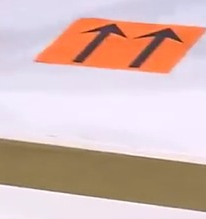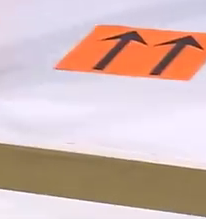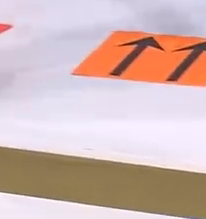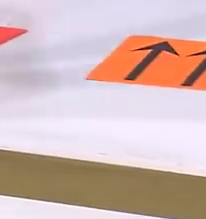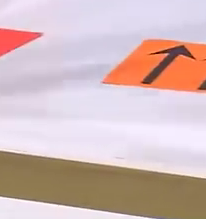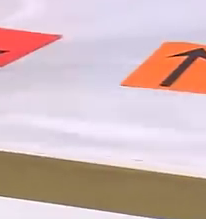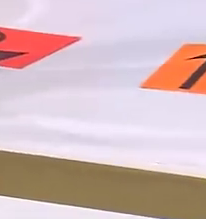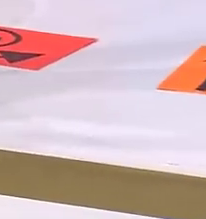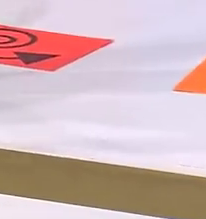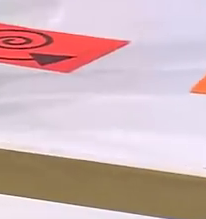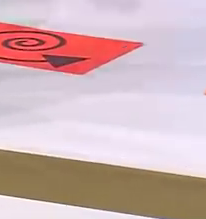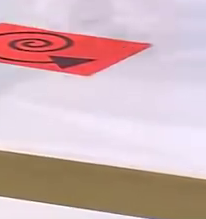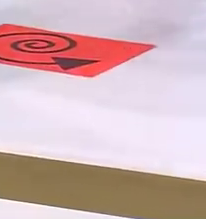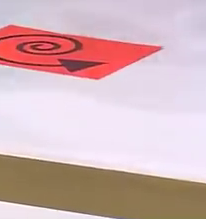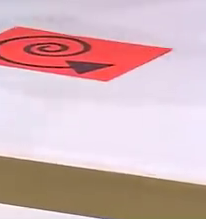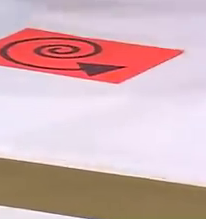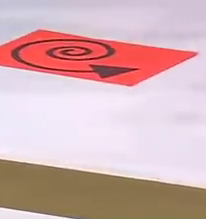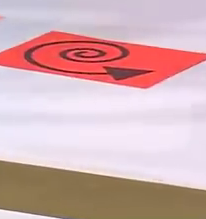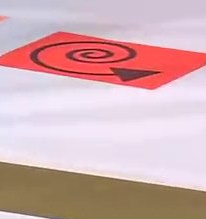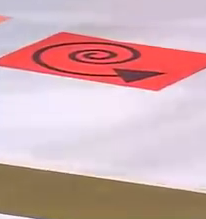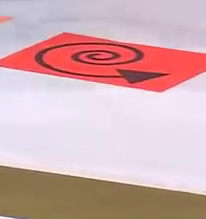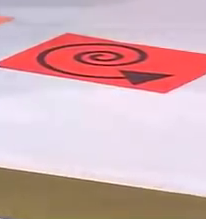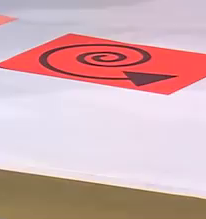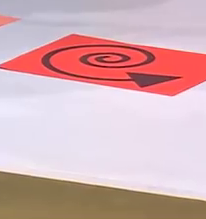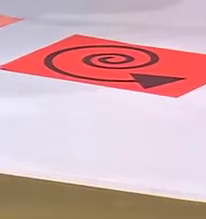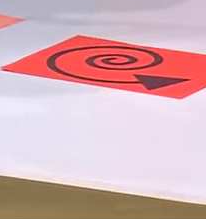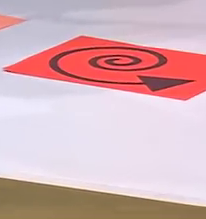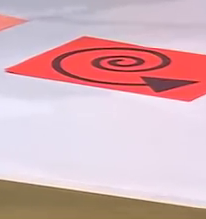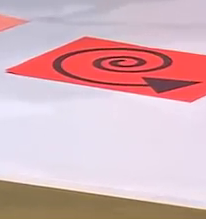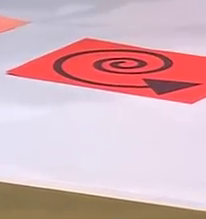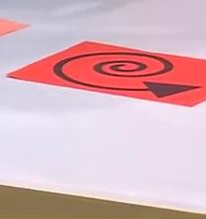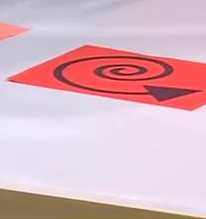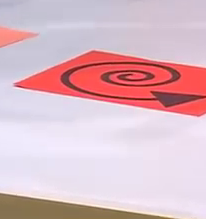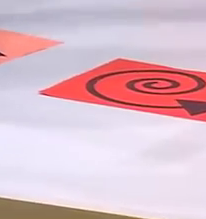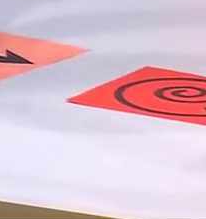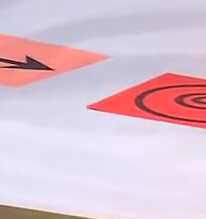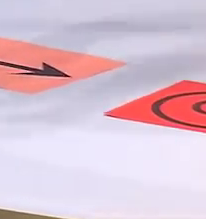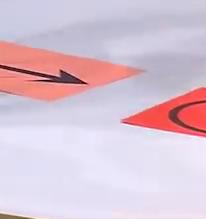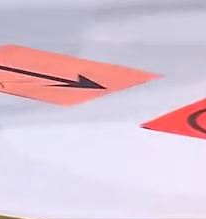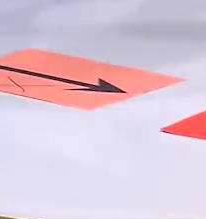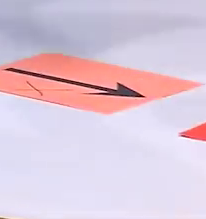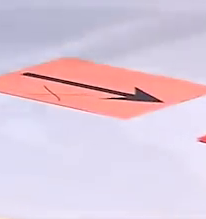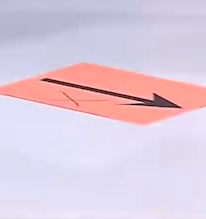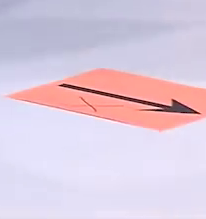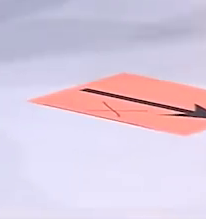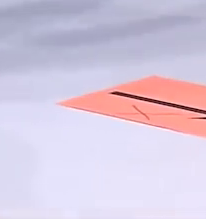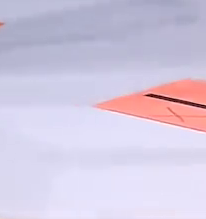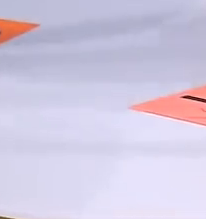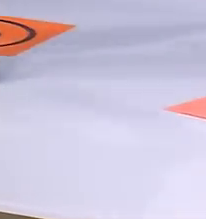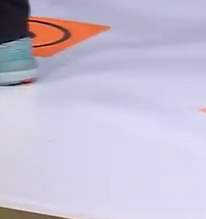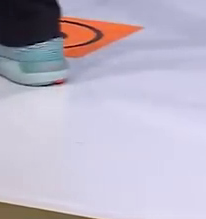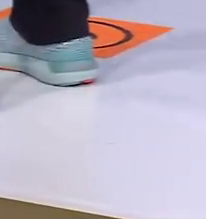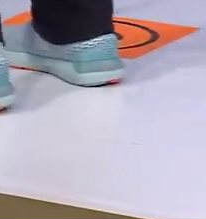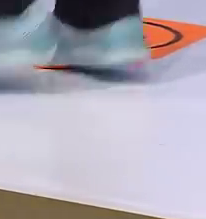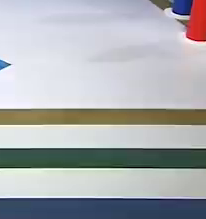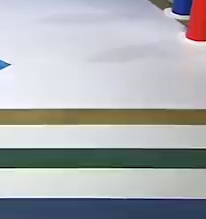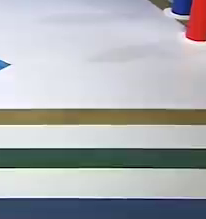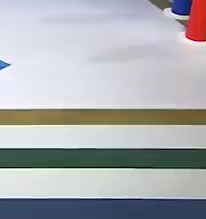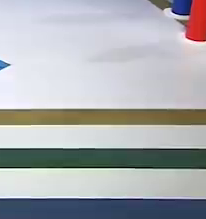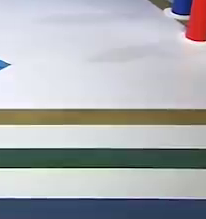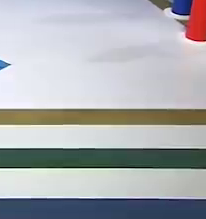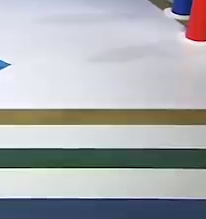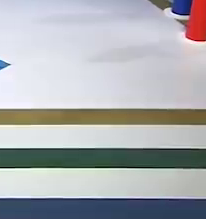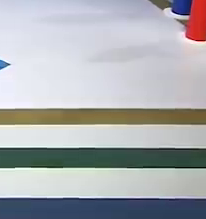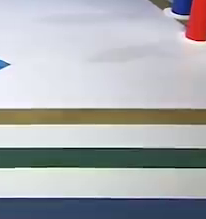Giro. ¡Uy! Eso está difícil. Bien. Bien. Tiro. Giro. Un pie. Un